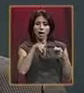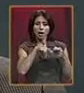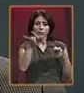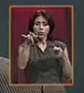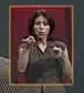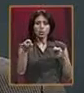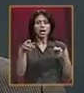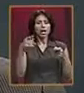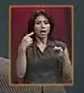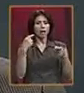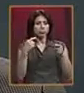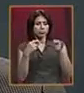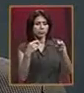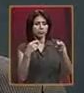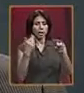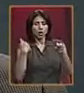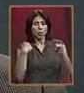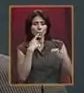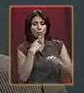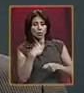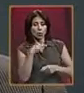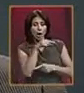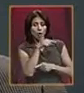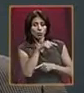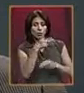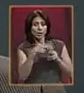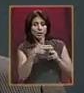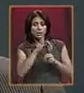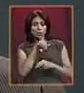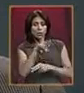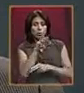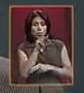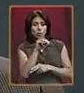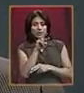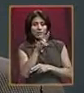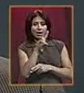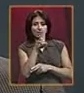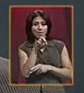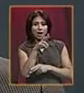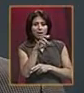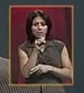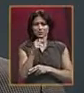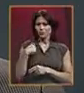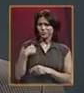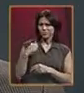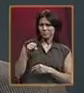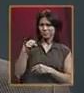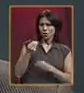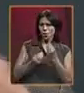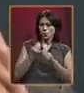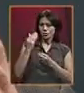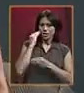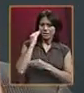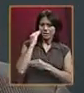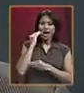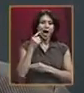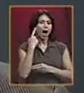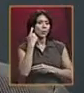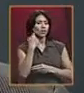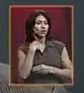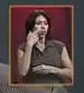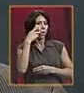lo sabes? No, porque yo veo su programa. Sí. Entonces, es muy curioso cómo programas que a veces uno considera que van a públicos no